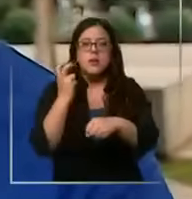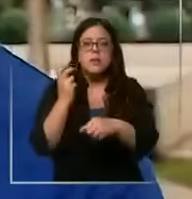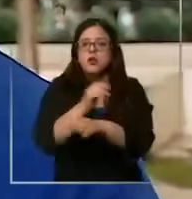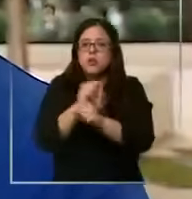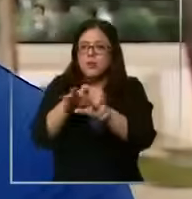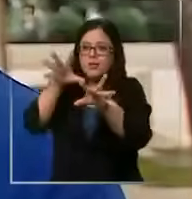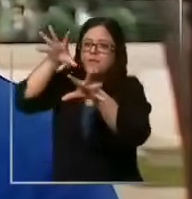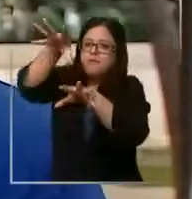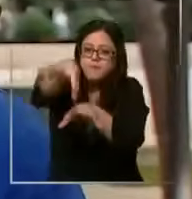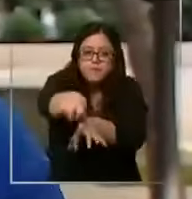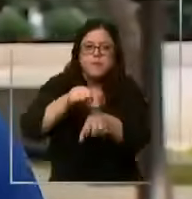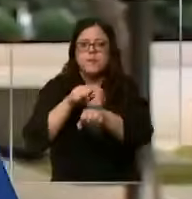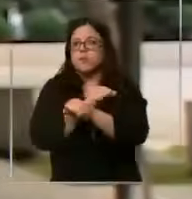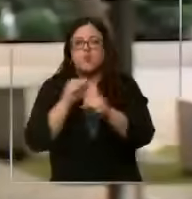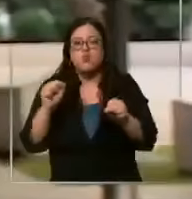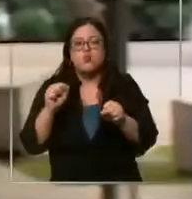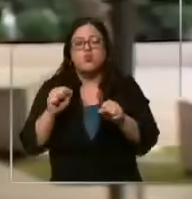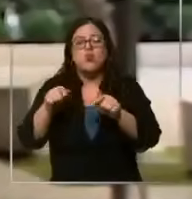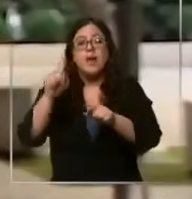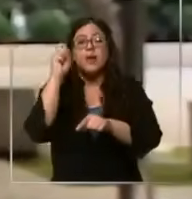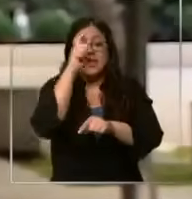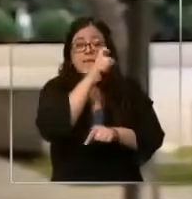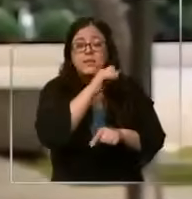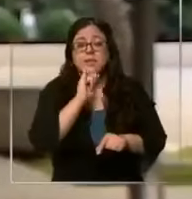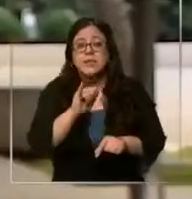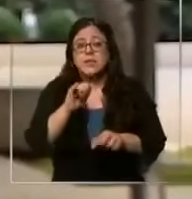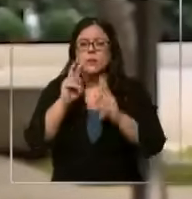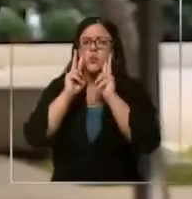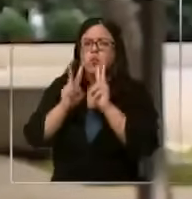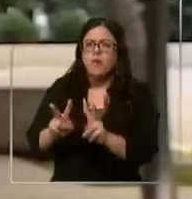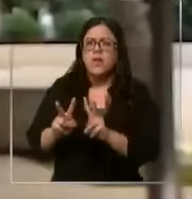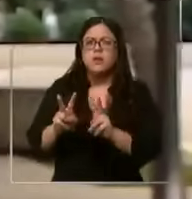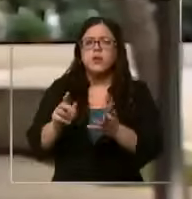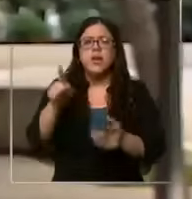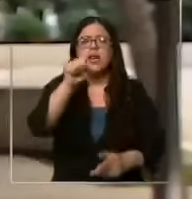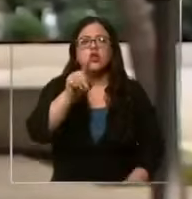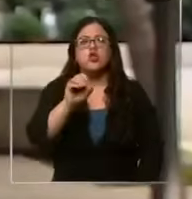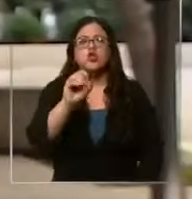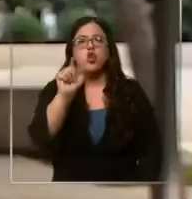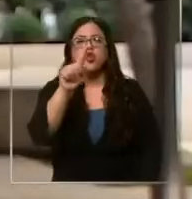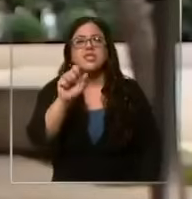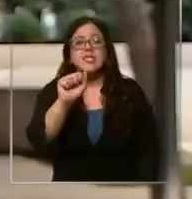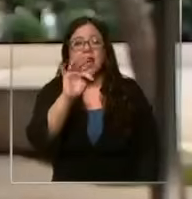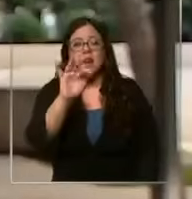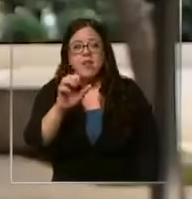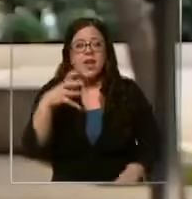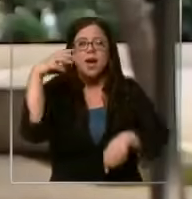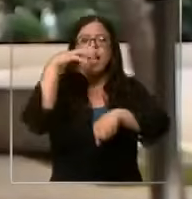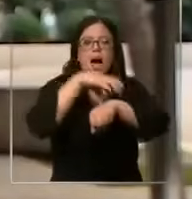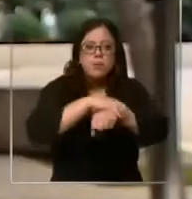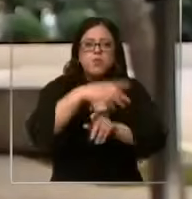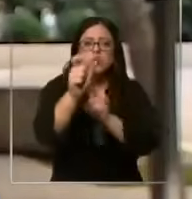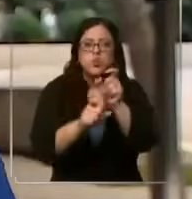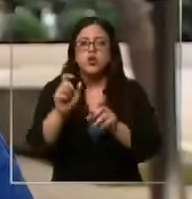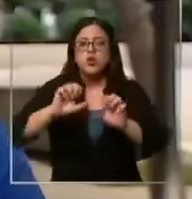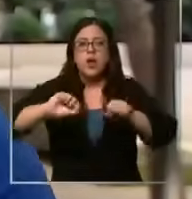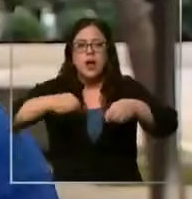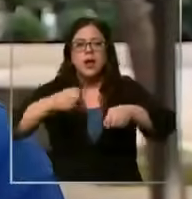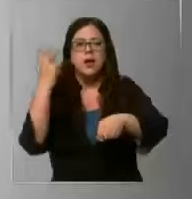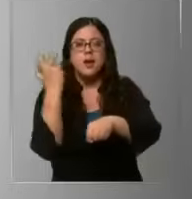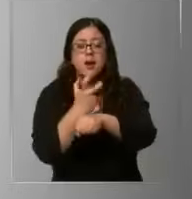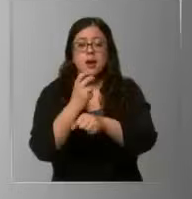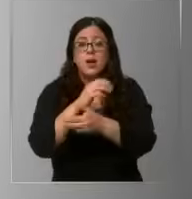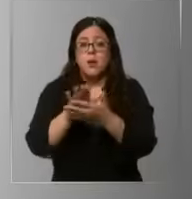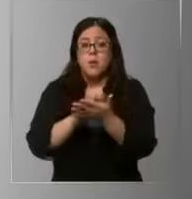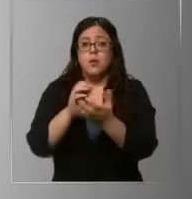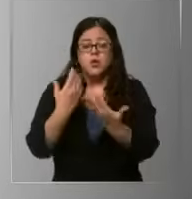los delincuentes. Ahora, si bien es muy difícil, igual hemos visto que en SoSafe hay varias capturas de motochorros. Porque desde que la gente reporta en SoSafe un